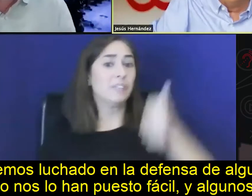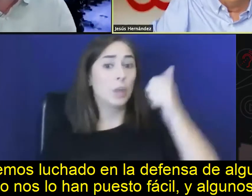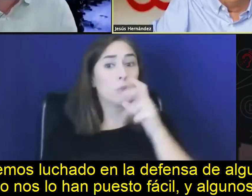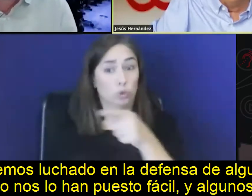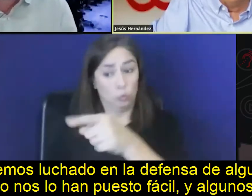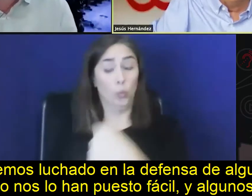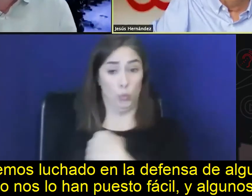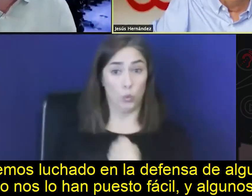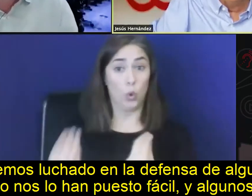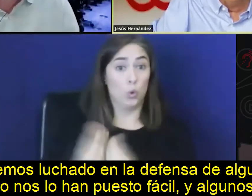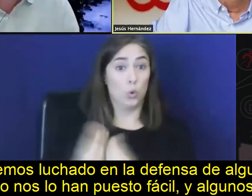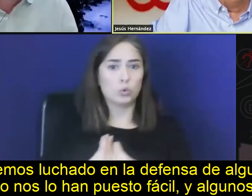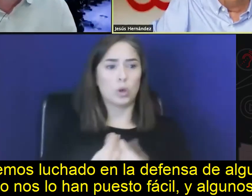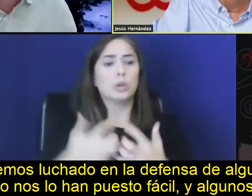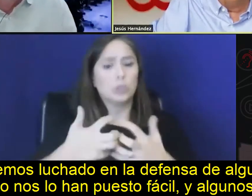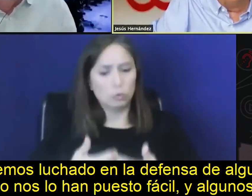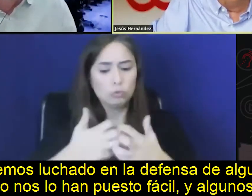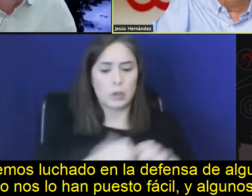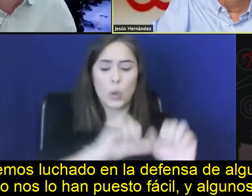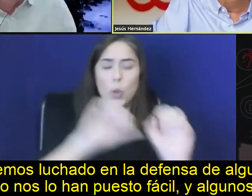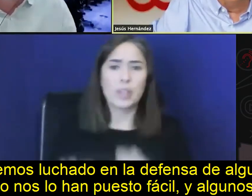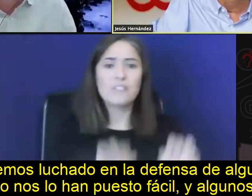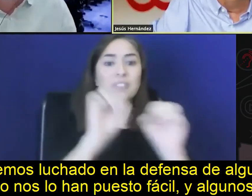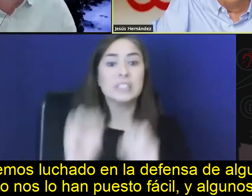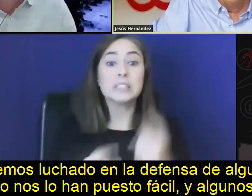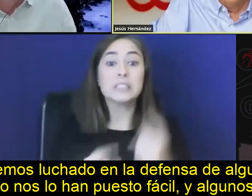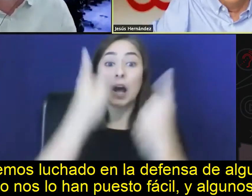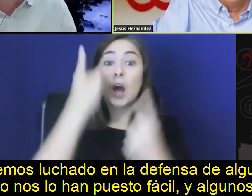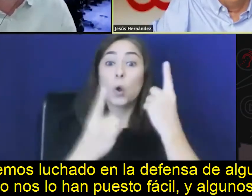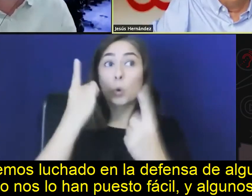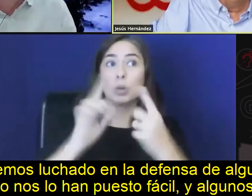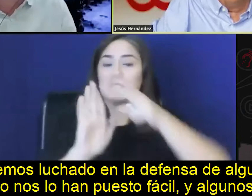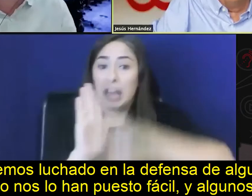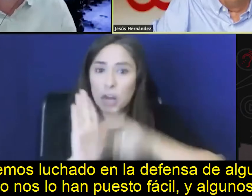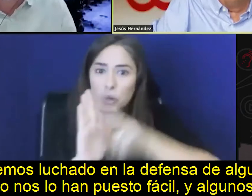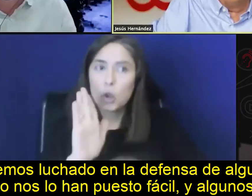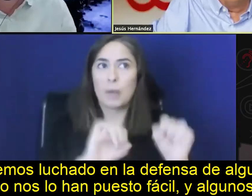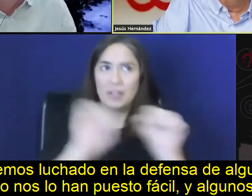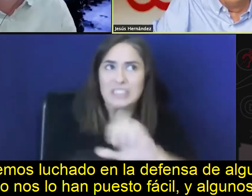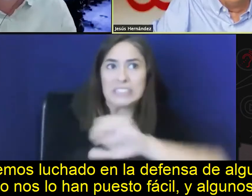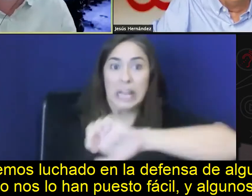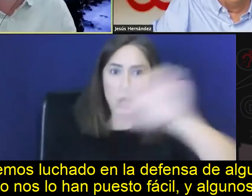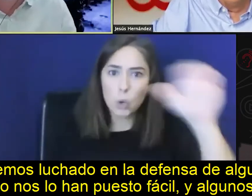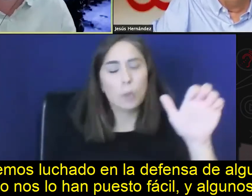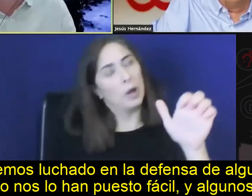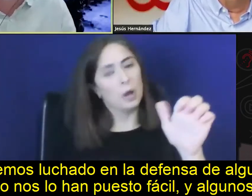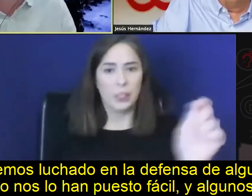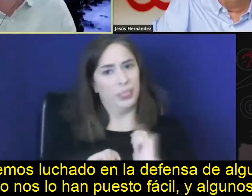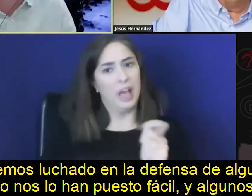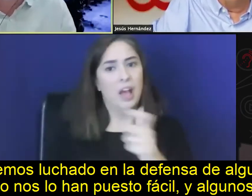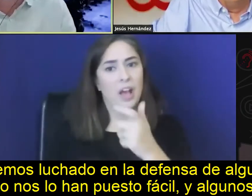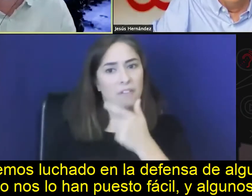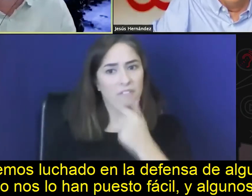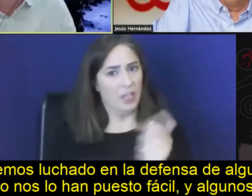alguna de las normas, de los estándares en Uy, Europa sí. y no nos lo han puesto fácil, ¿no? Y No, somos no. aliados de algunos de